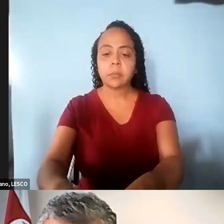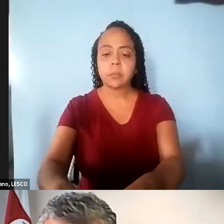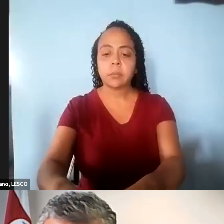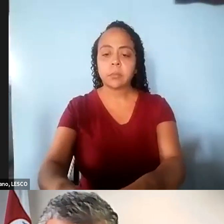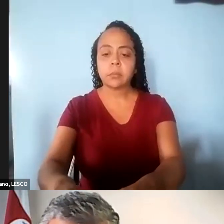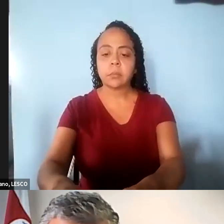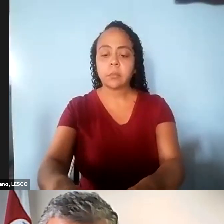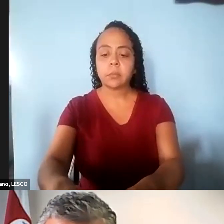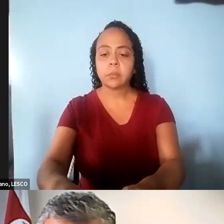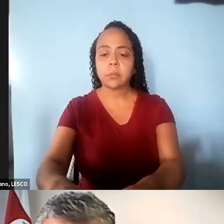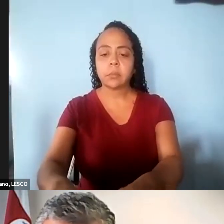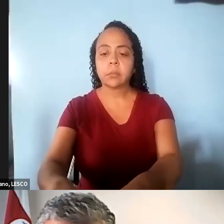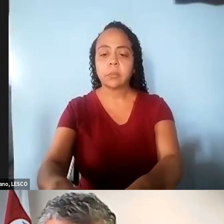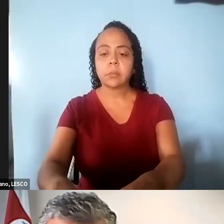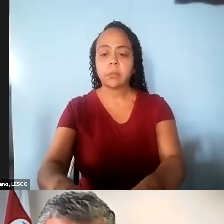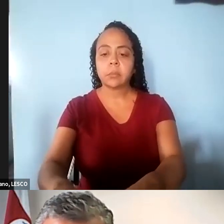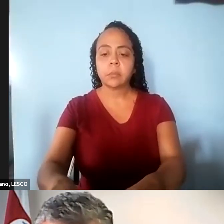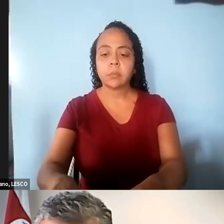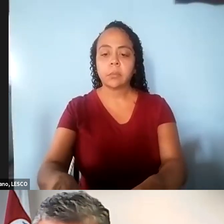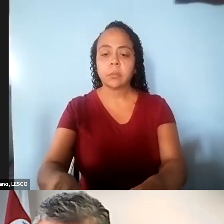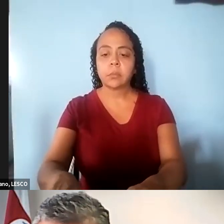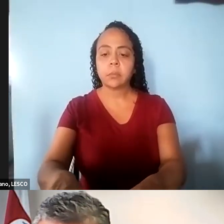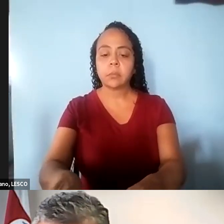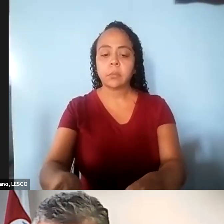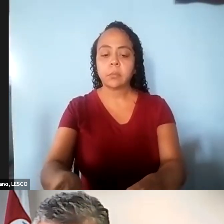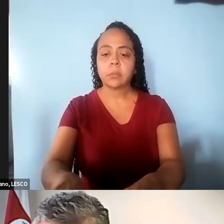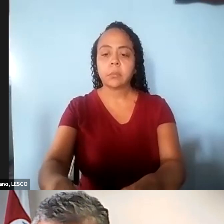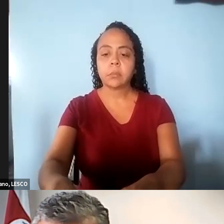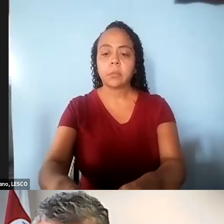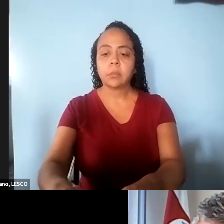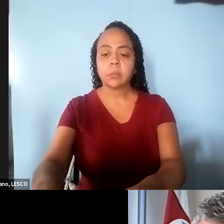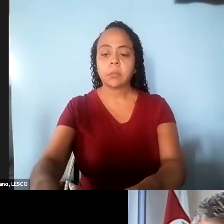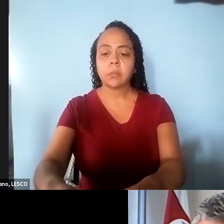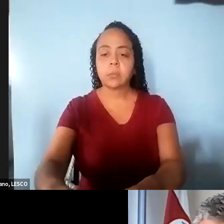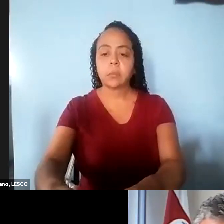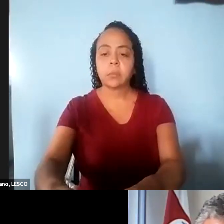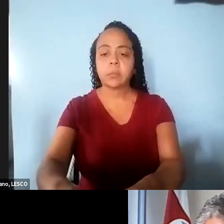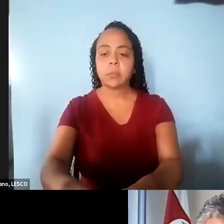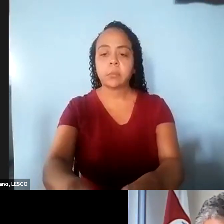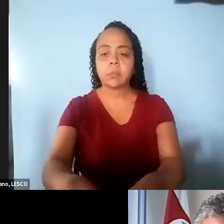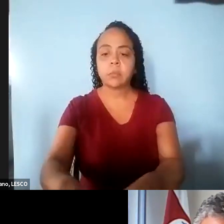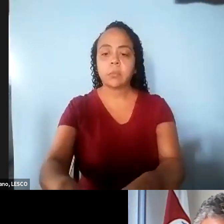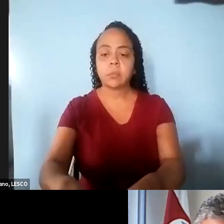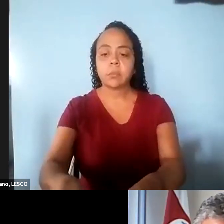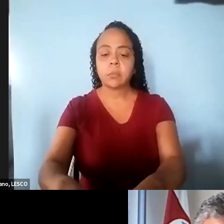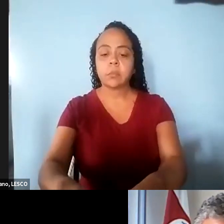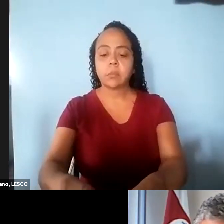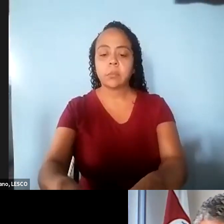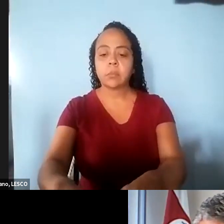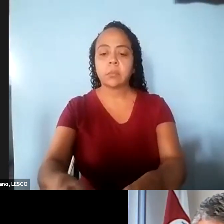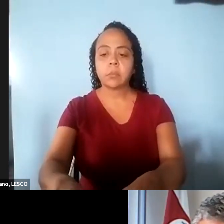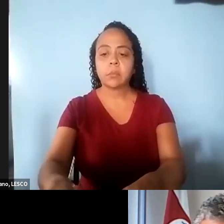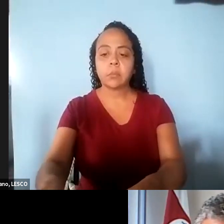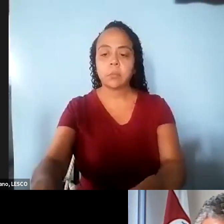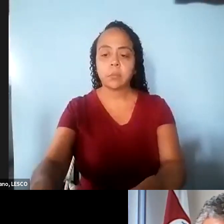panel y sobre todo abordar un tema que nos ocupa a todos y todas hoy día nos ocupa todas y todos hoy